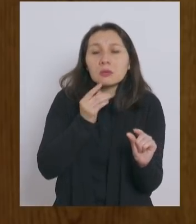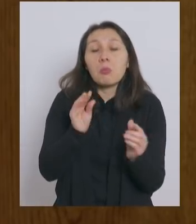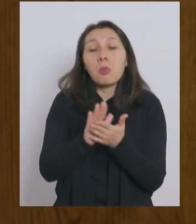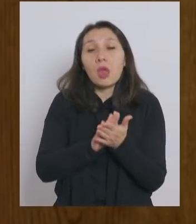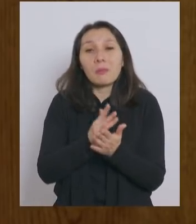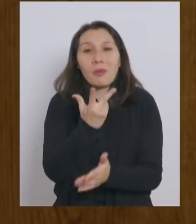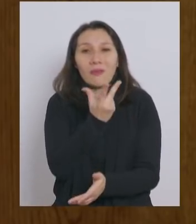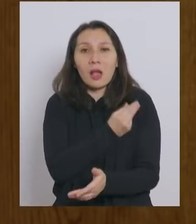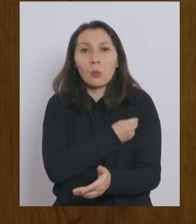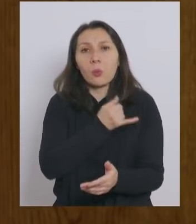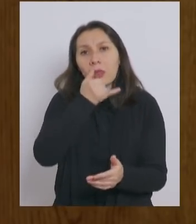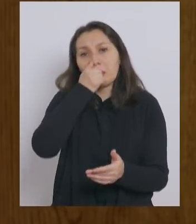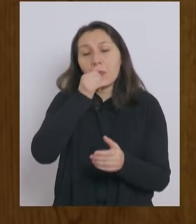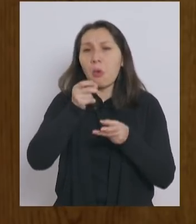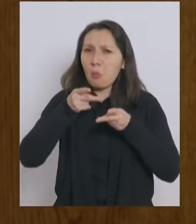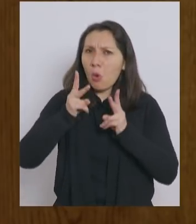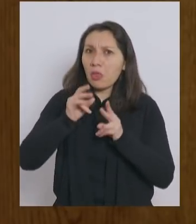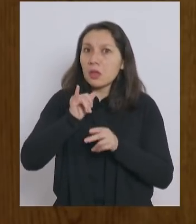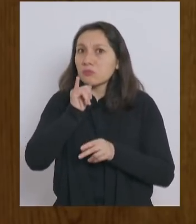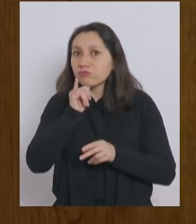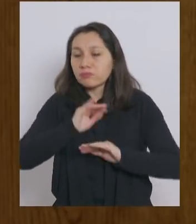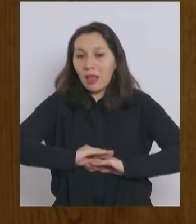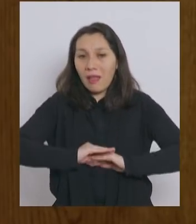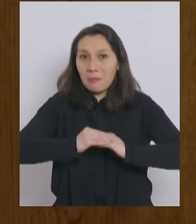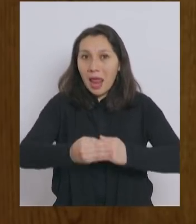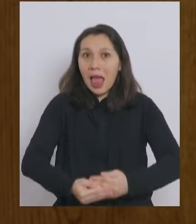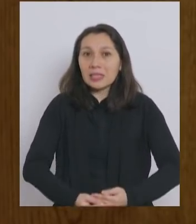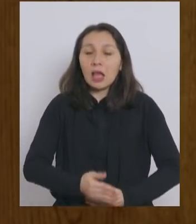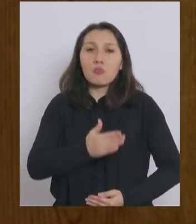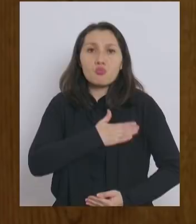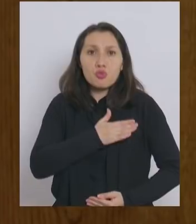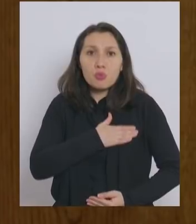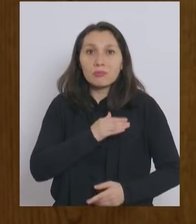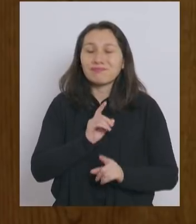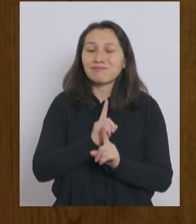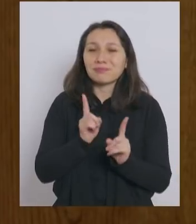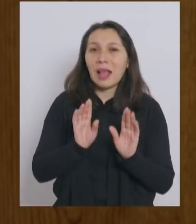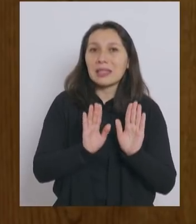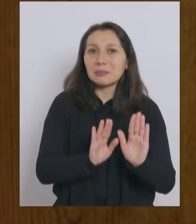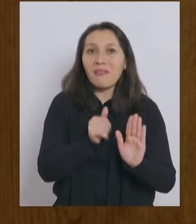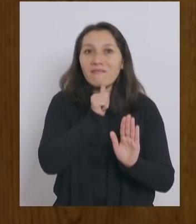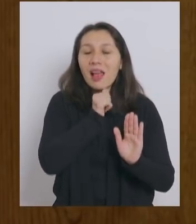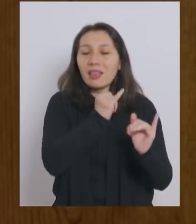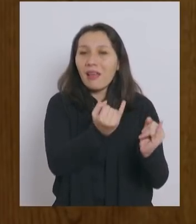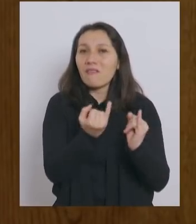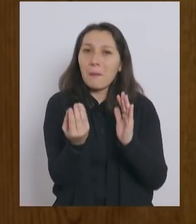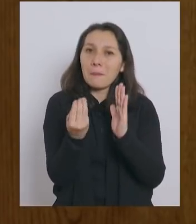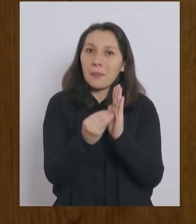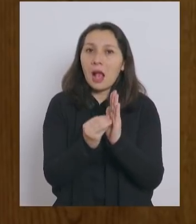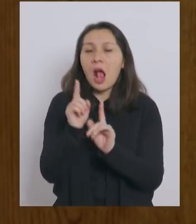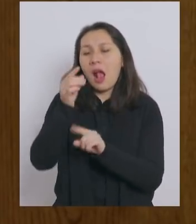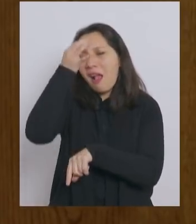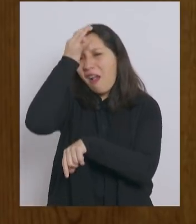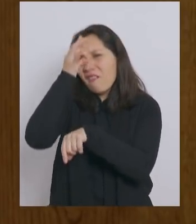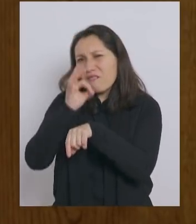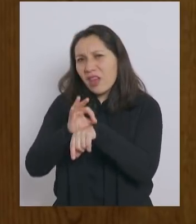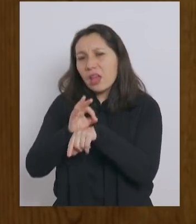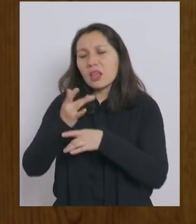de esta vacuna durante el embarazo y la lactancia, el uso en pacientes que tengan algún tipo de